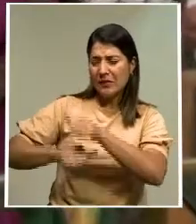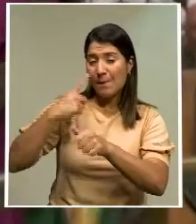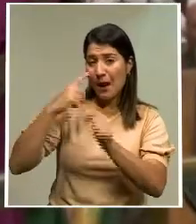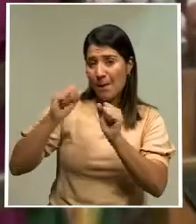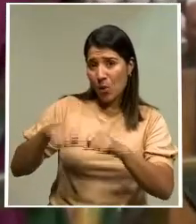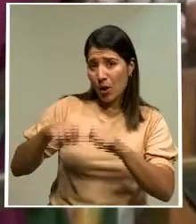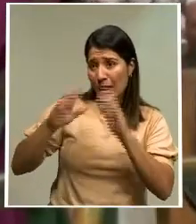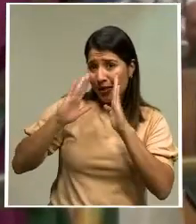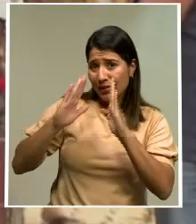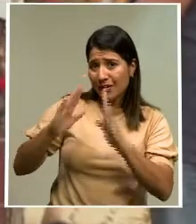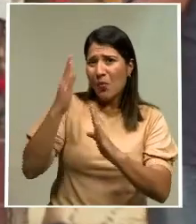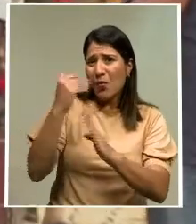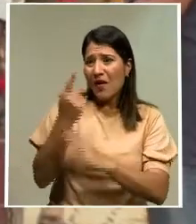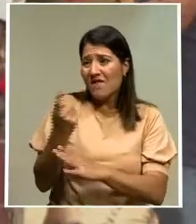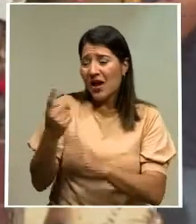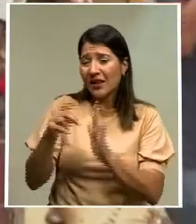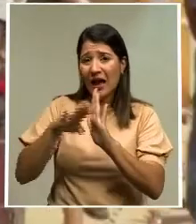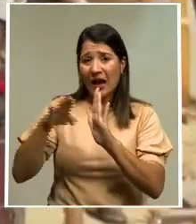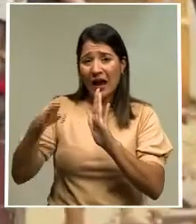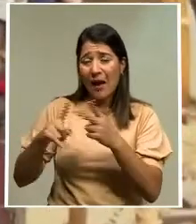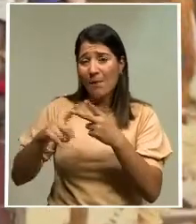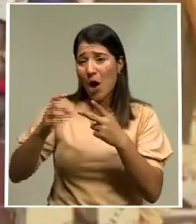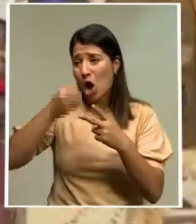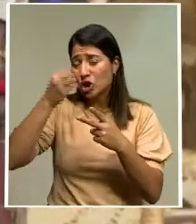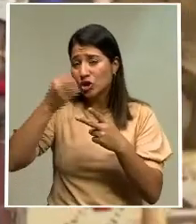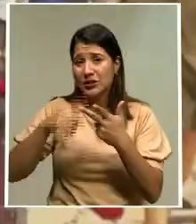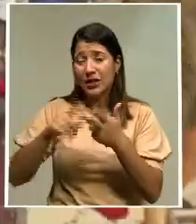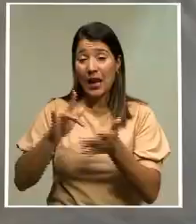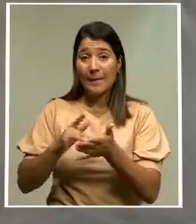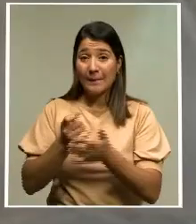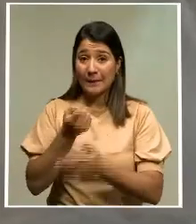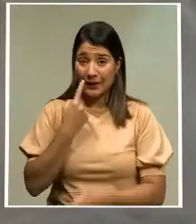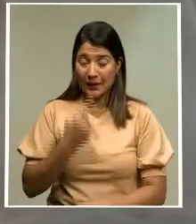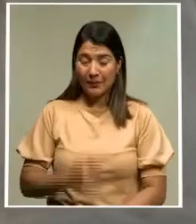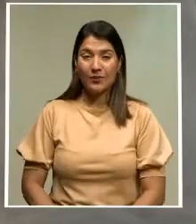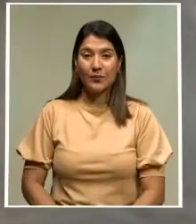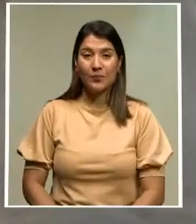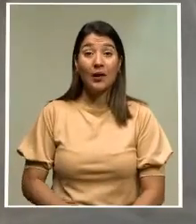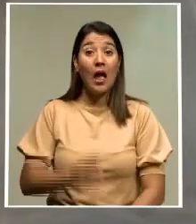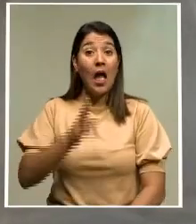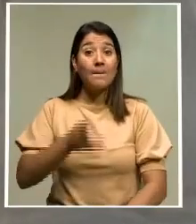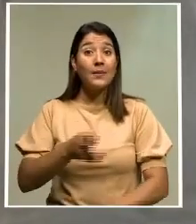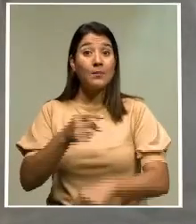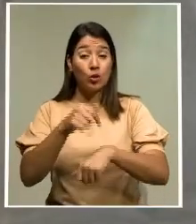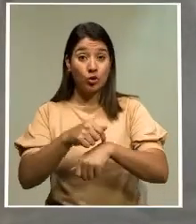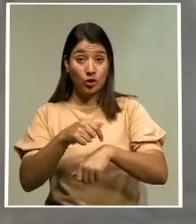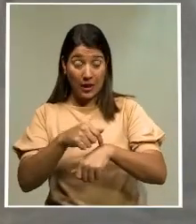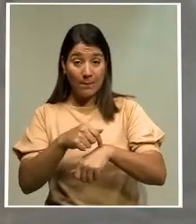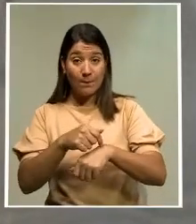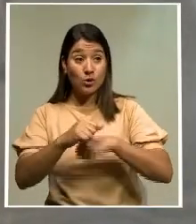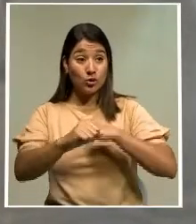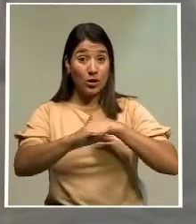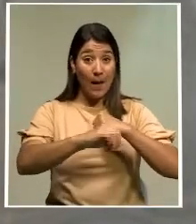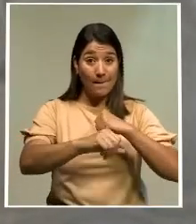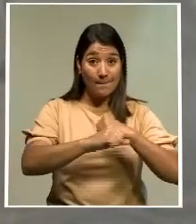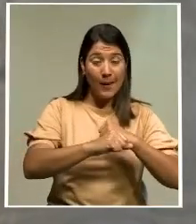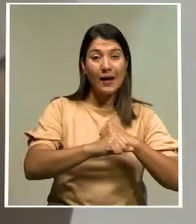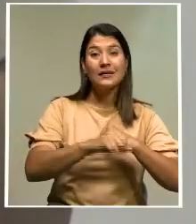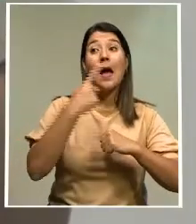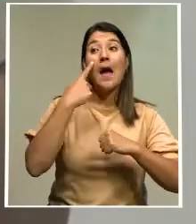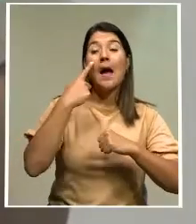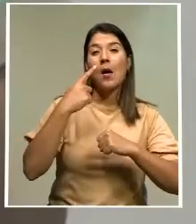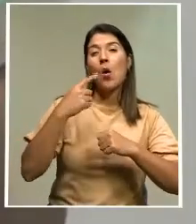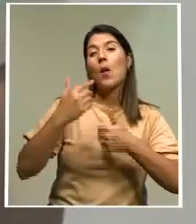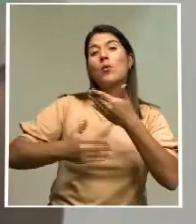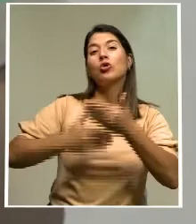de camas, oxígeno y medicamentos como el Remdesivir. Al mismo tiempo, la publicitada campaña de inmunización